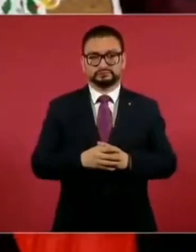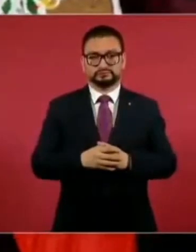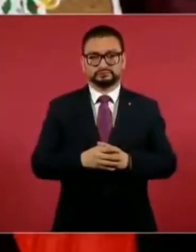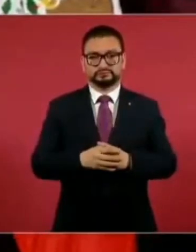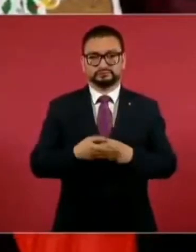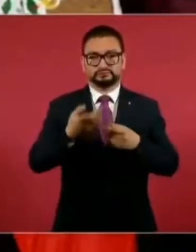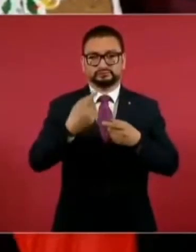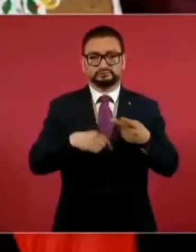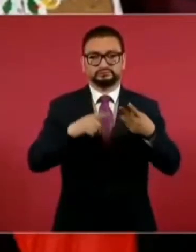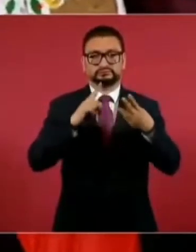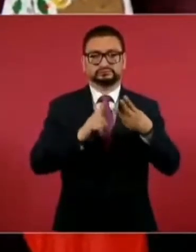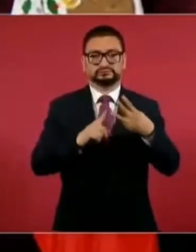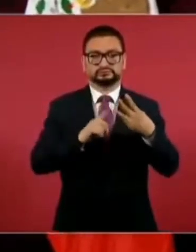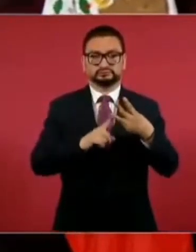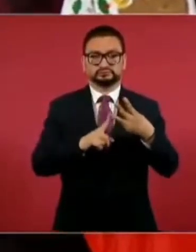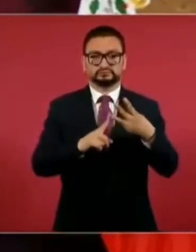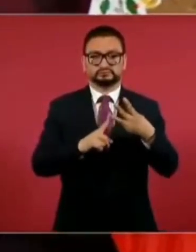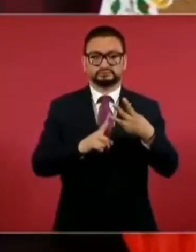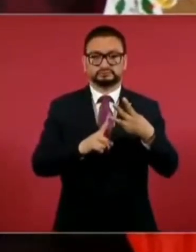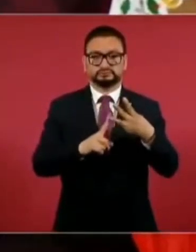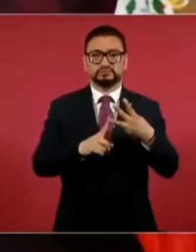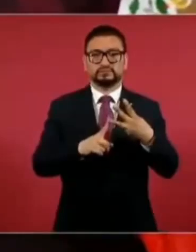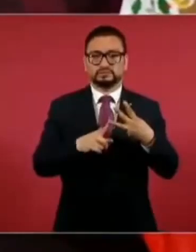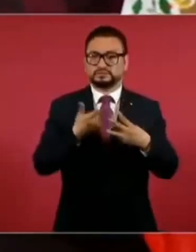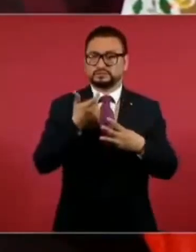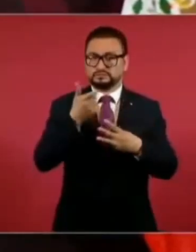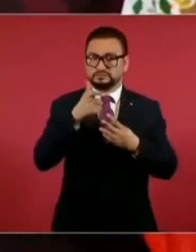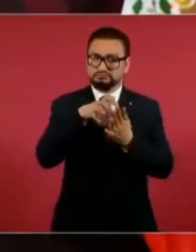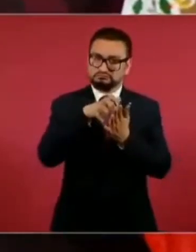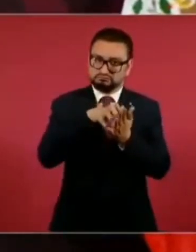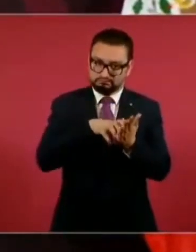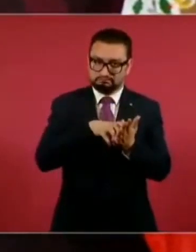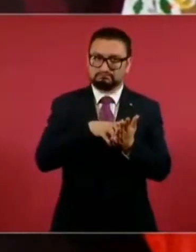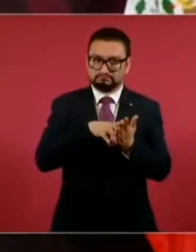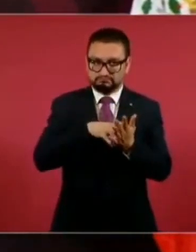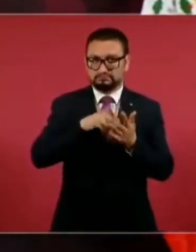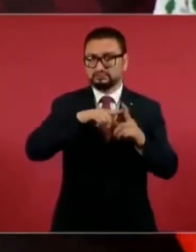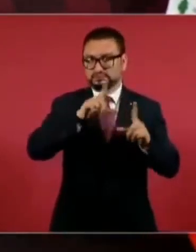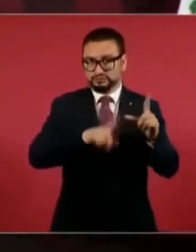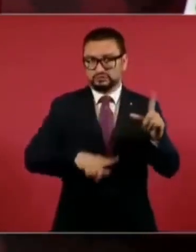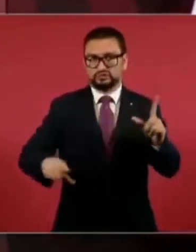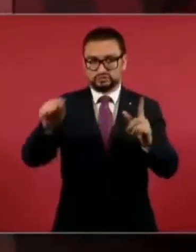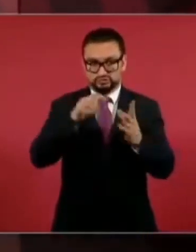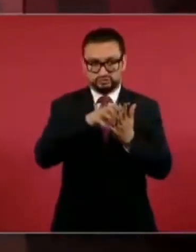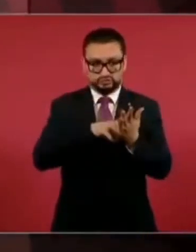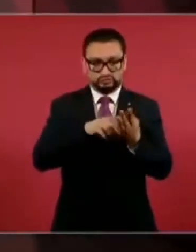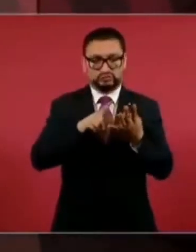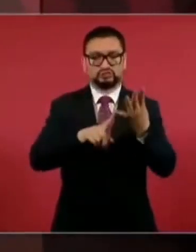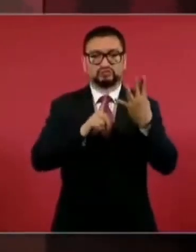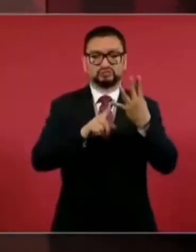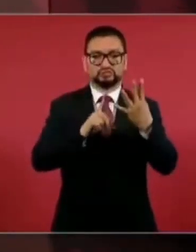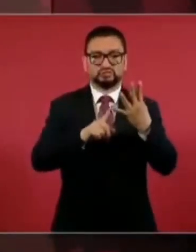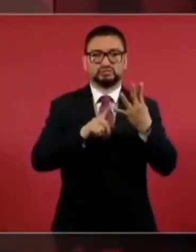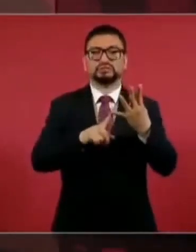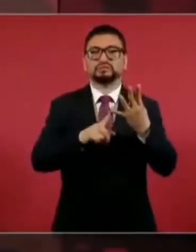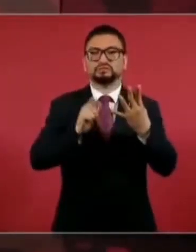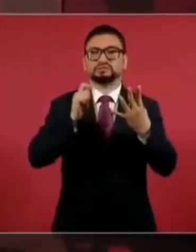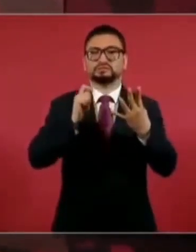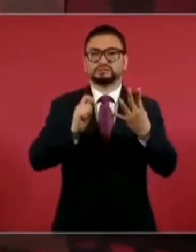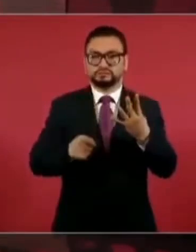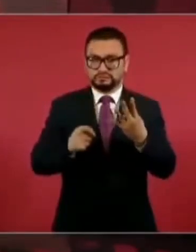en tercer lugar, la austeridad republicana, en cuarto lugar, detener